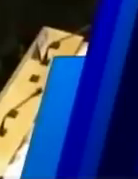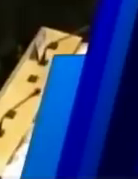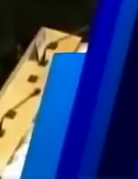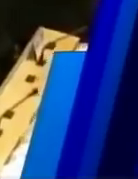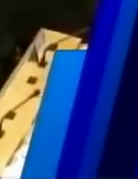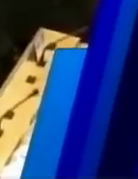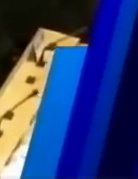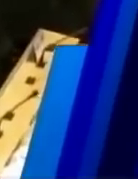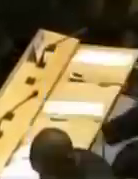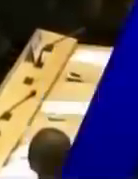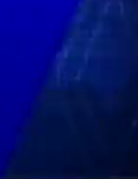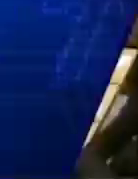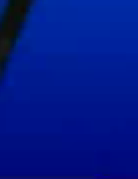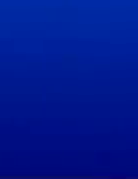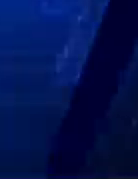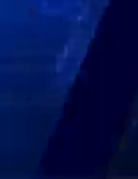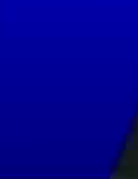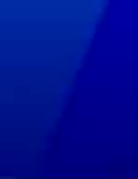Nacional.